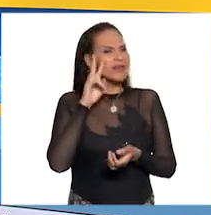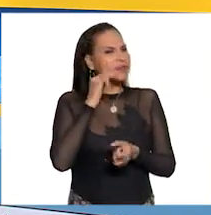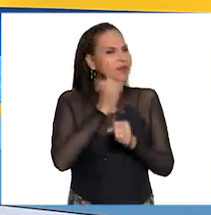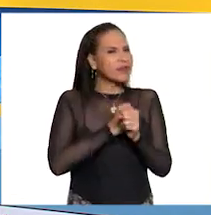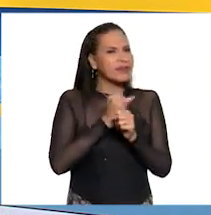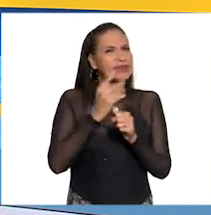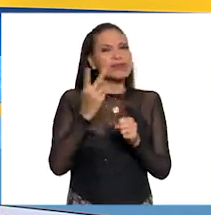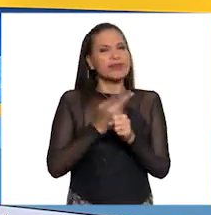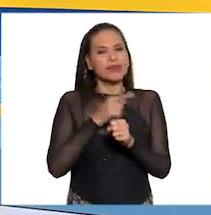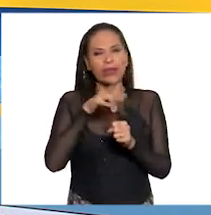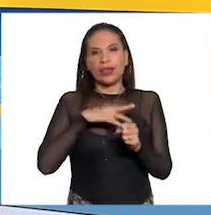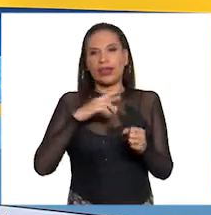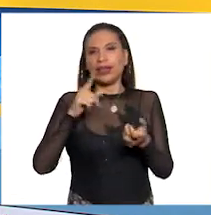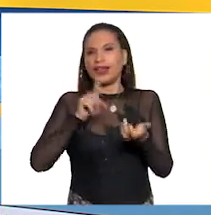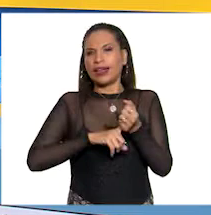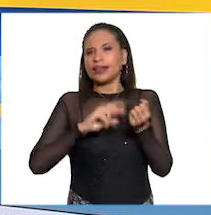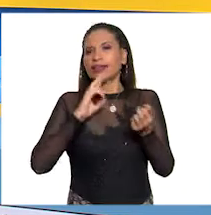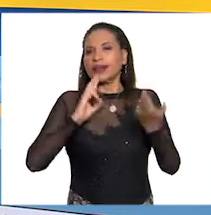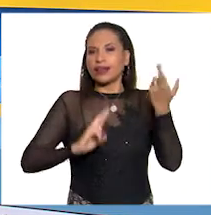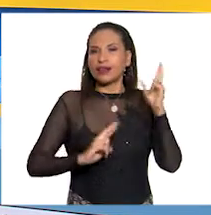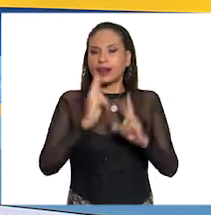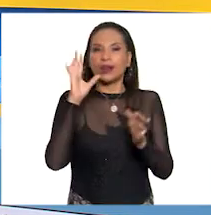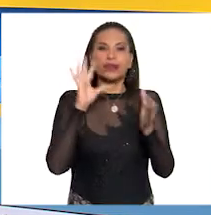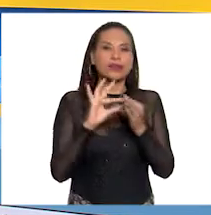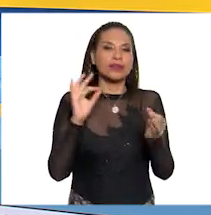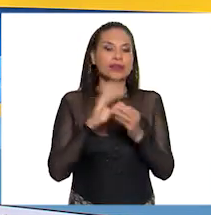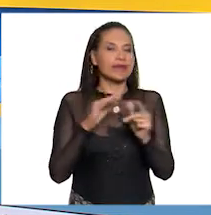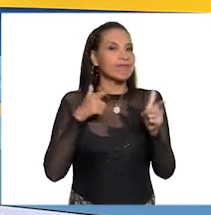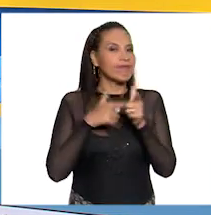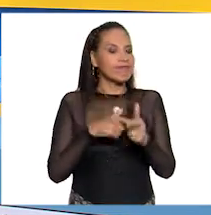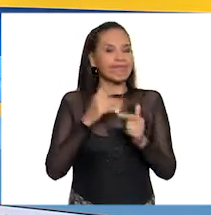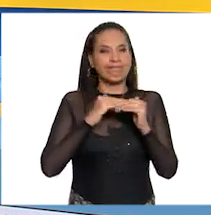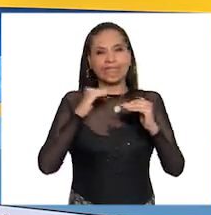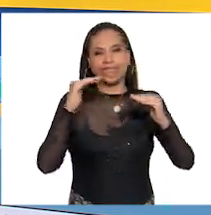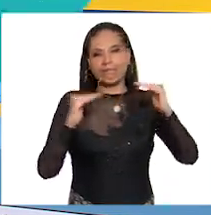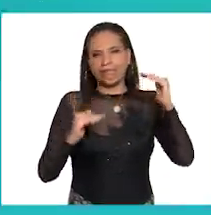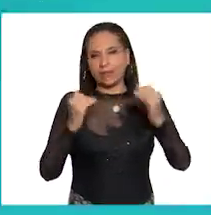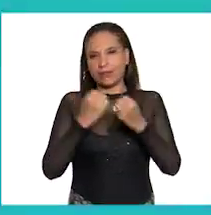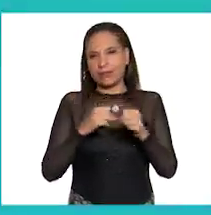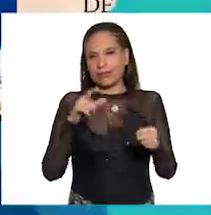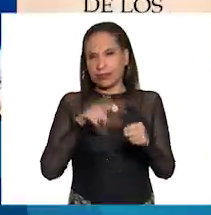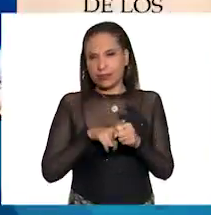los resultados de la revolución, al señalar las persistentes desigualdades sociales.